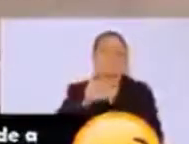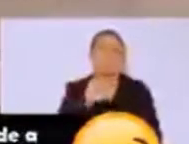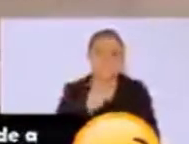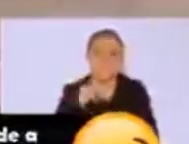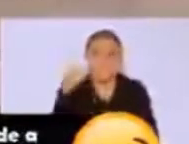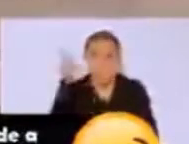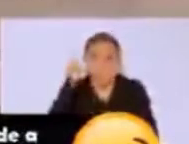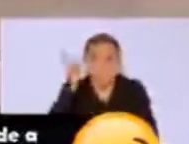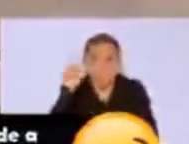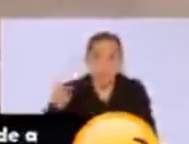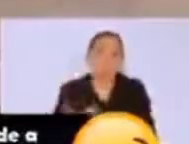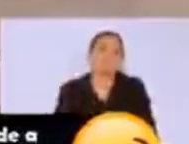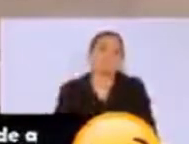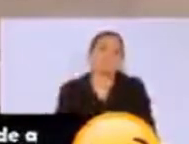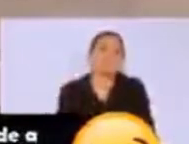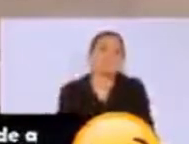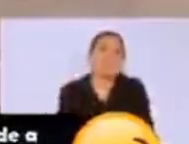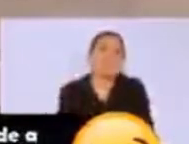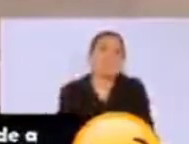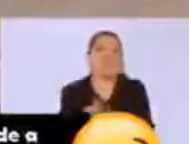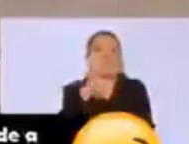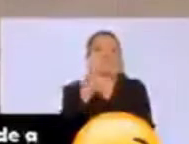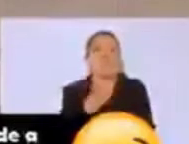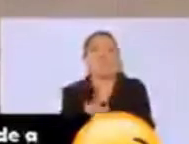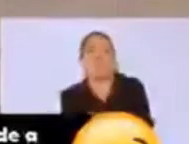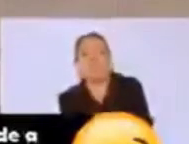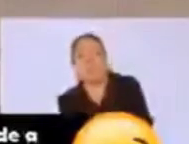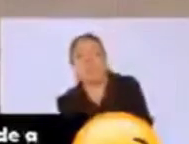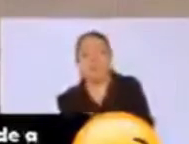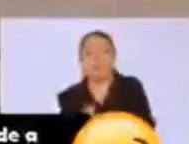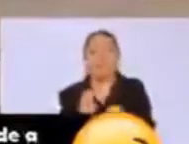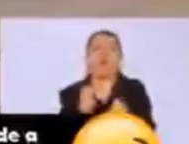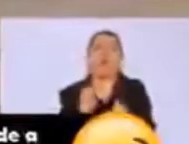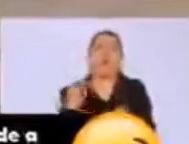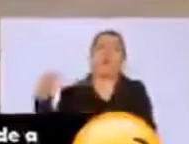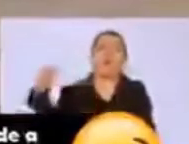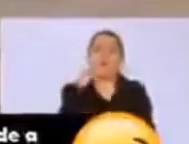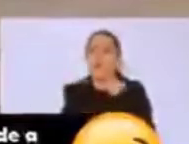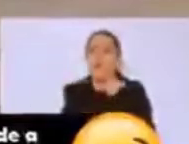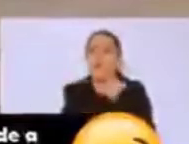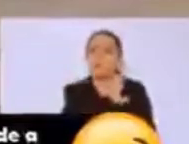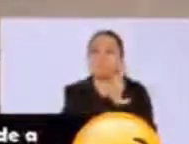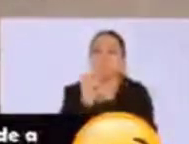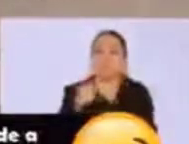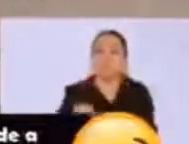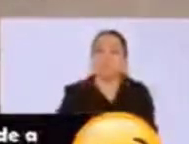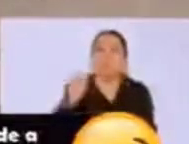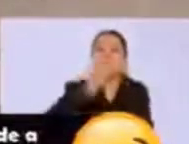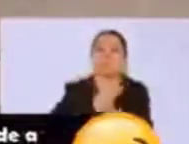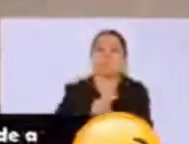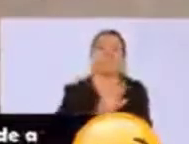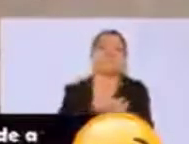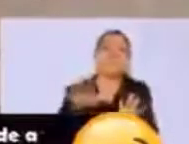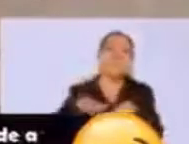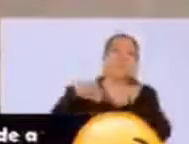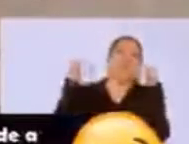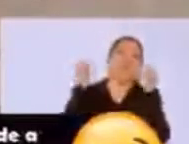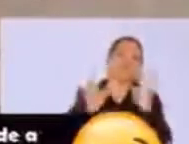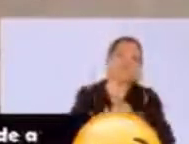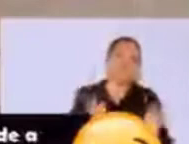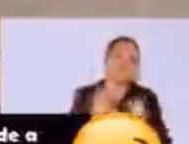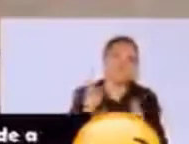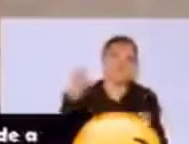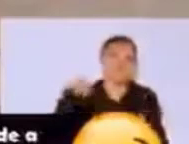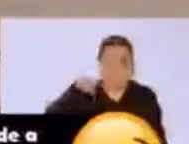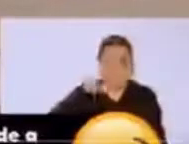suficiente, que no sea nada más efímero, unos cuantos días. Nosotros